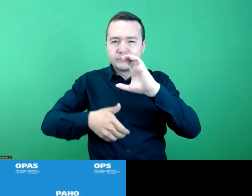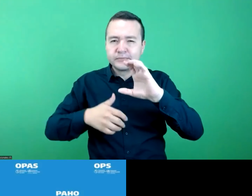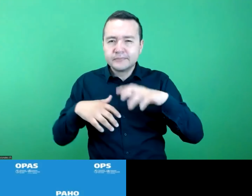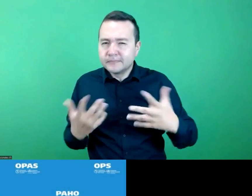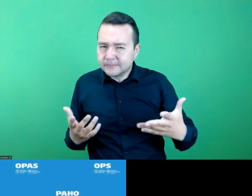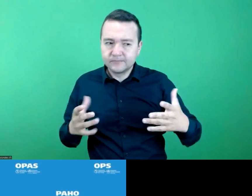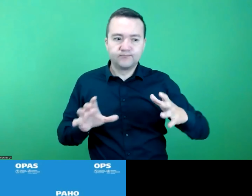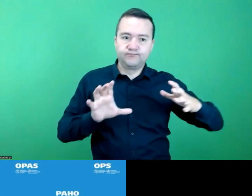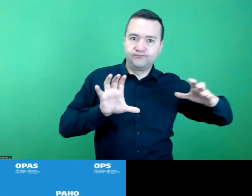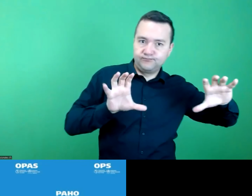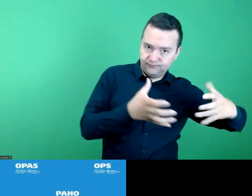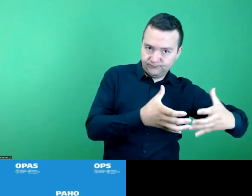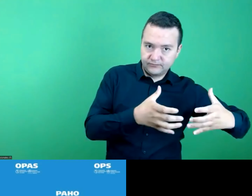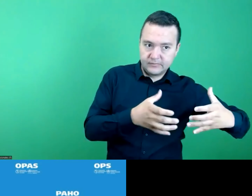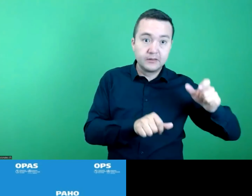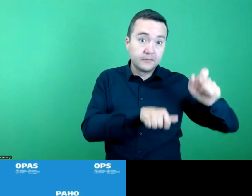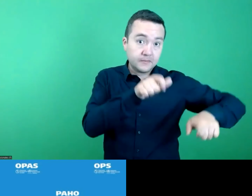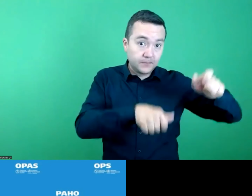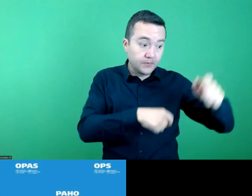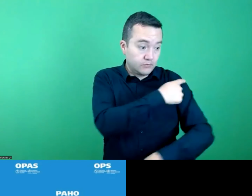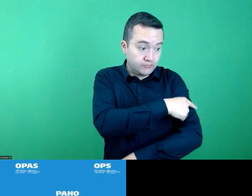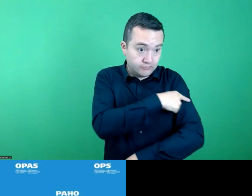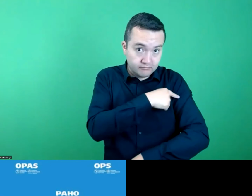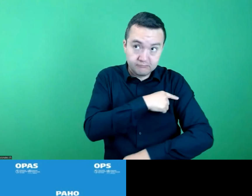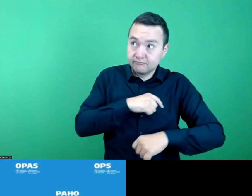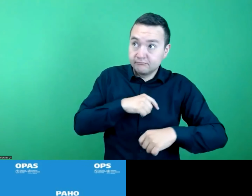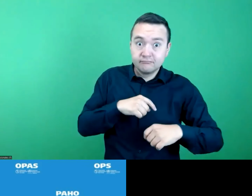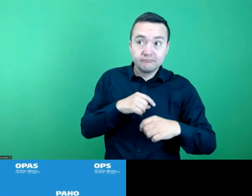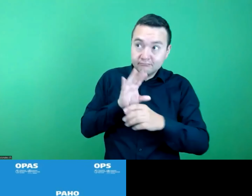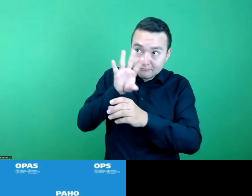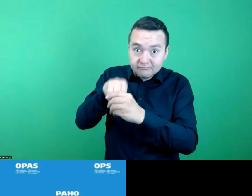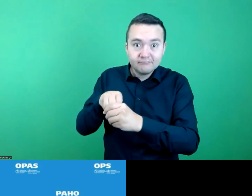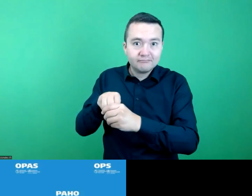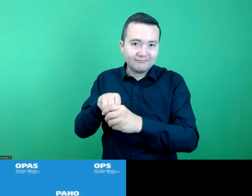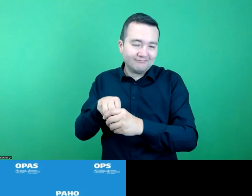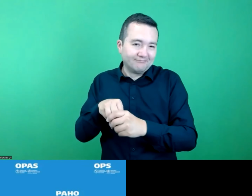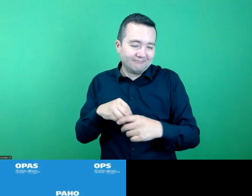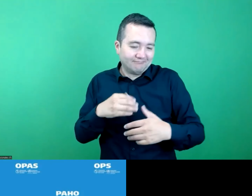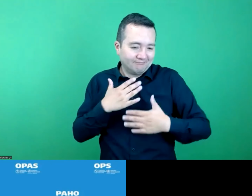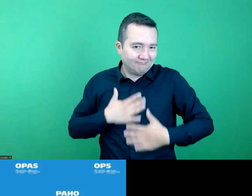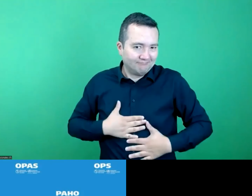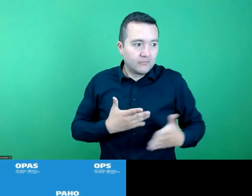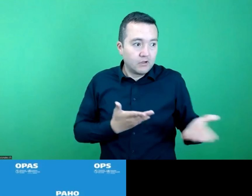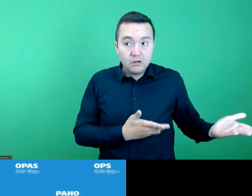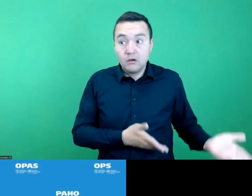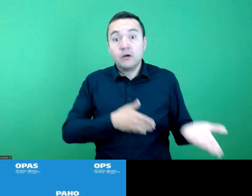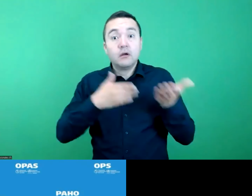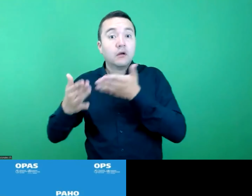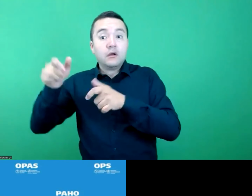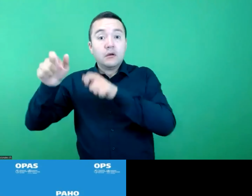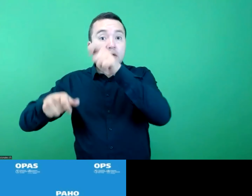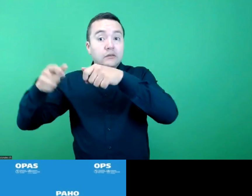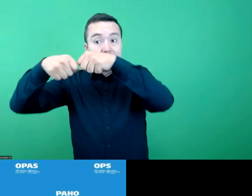de salud. Y crucialmente quiero destacar los desafíos